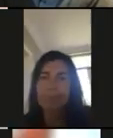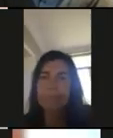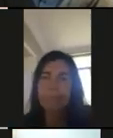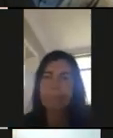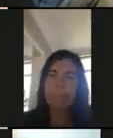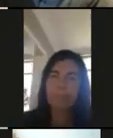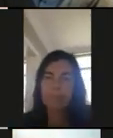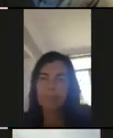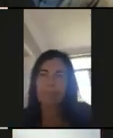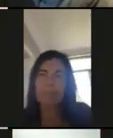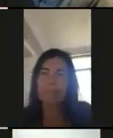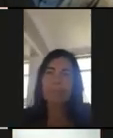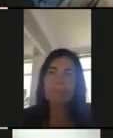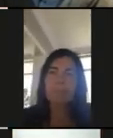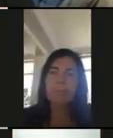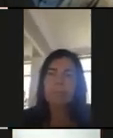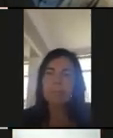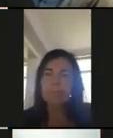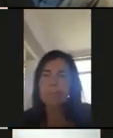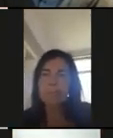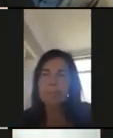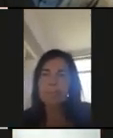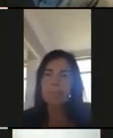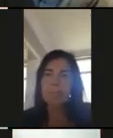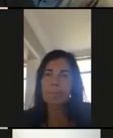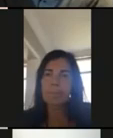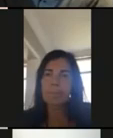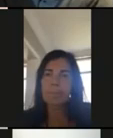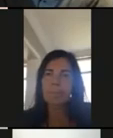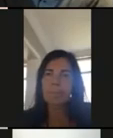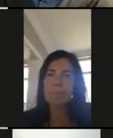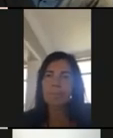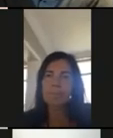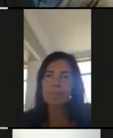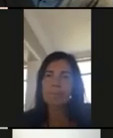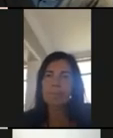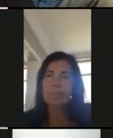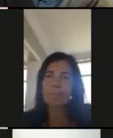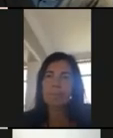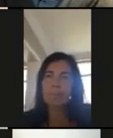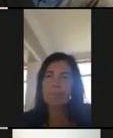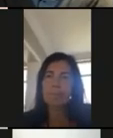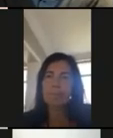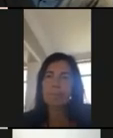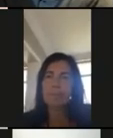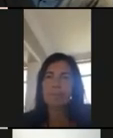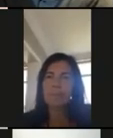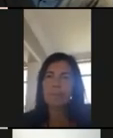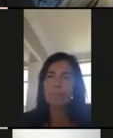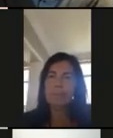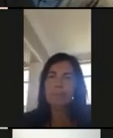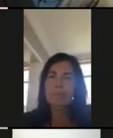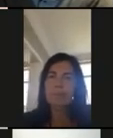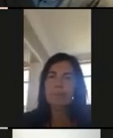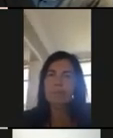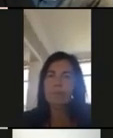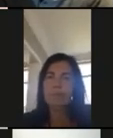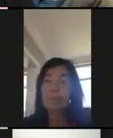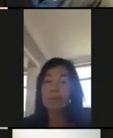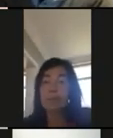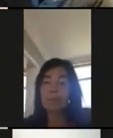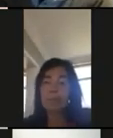estos años 1897 todos estos son documentos originales que hemos ido a buscar